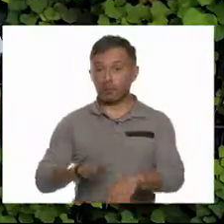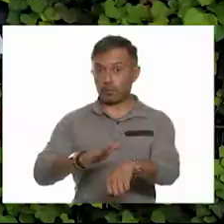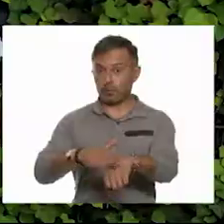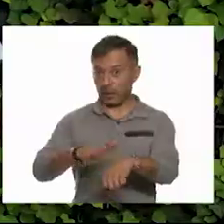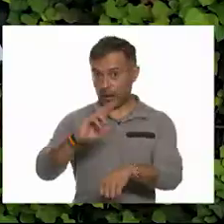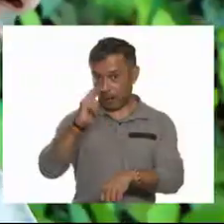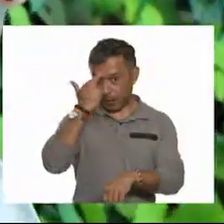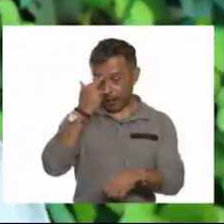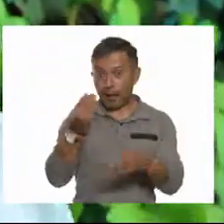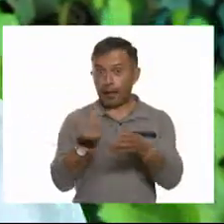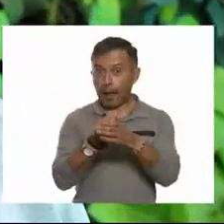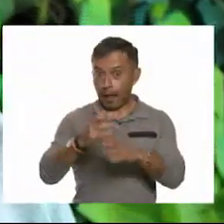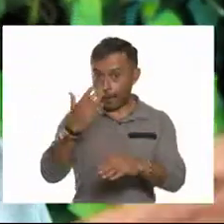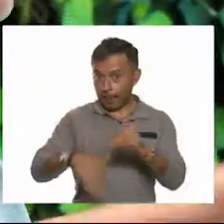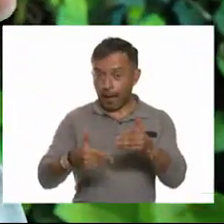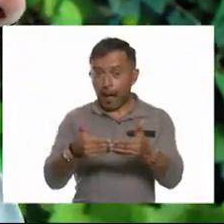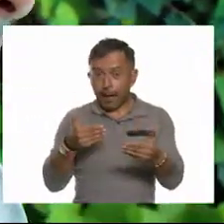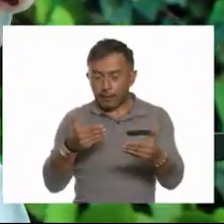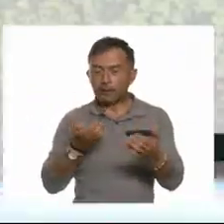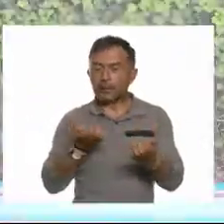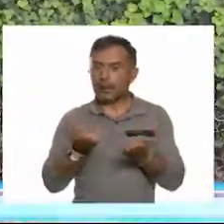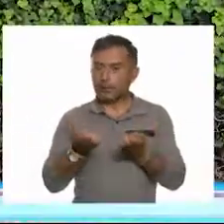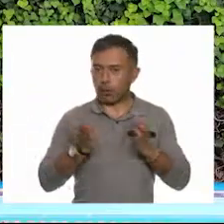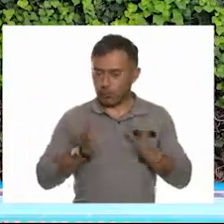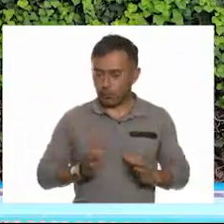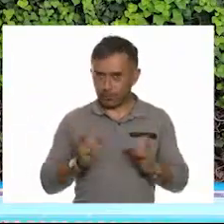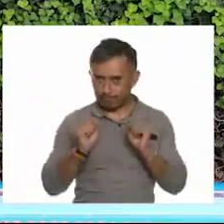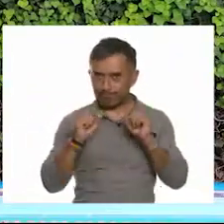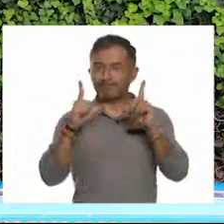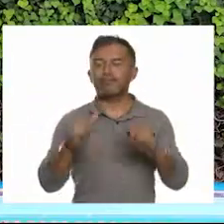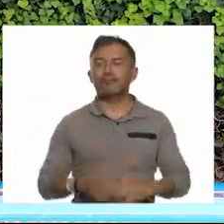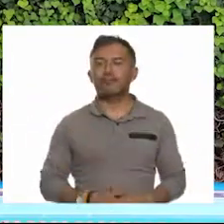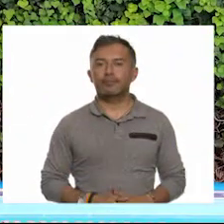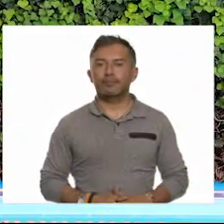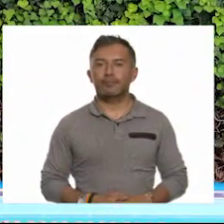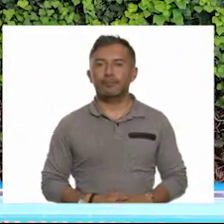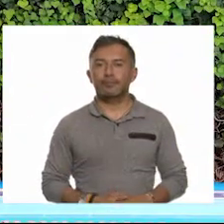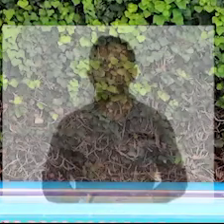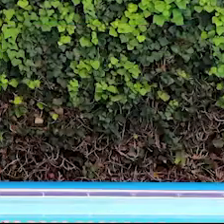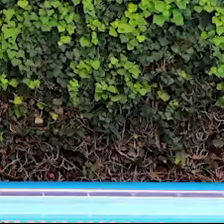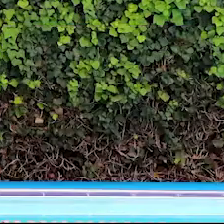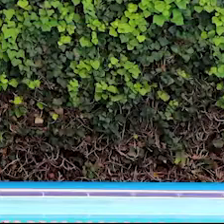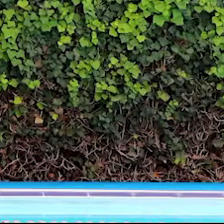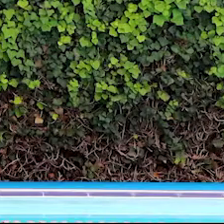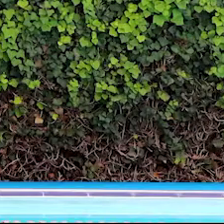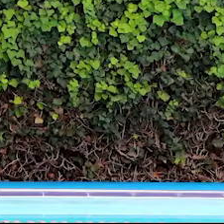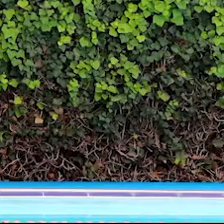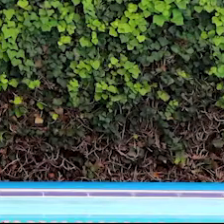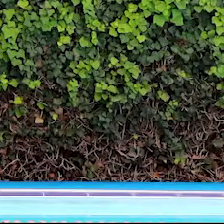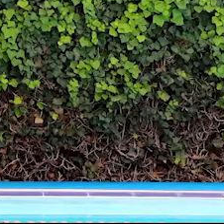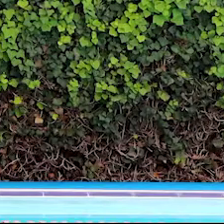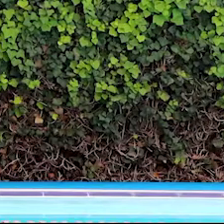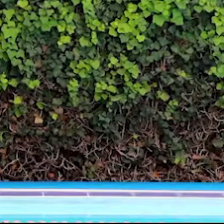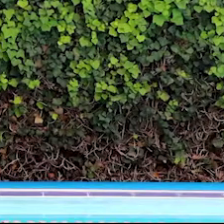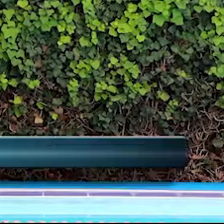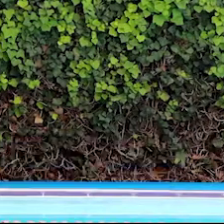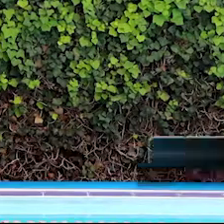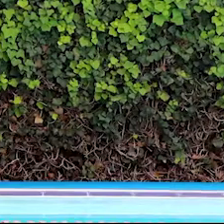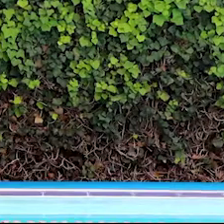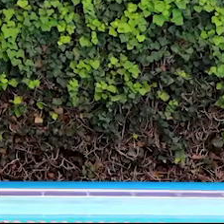Recuerda, entre clase y clase, activa tu cuerpo. Vamos a trabajar un ejercicio de coordinación que se llama caperuza. Vamos a levantar